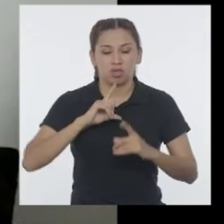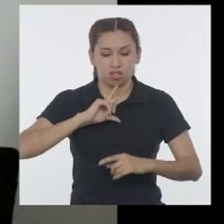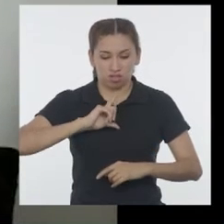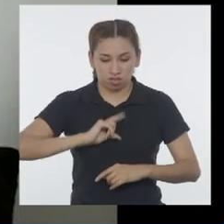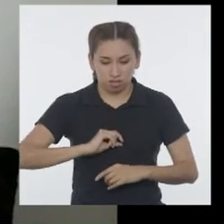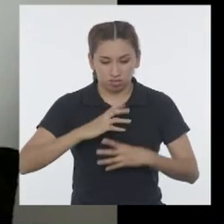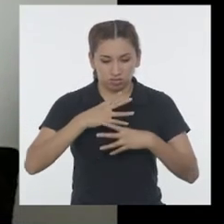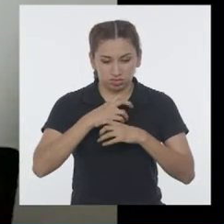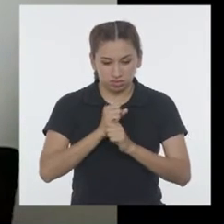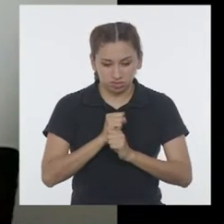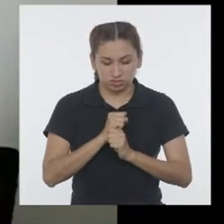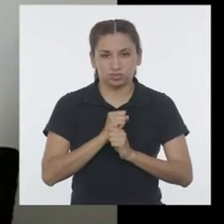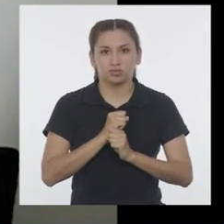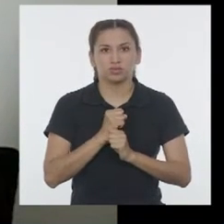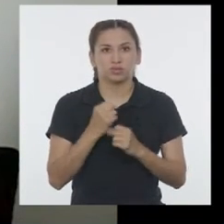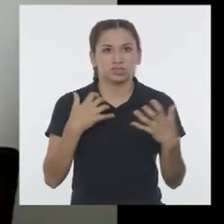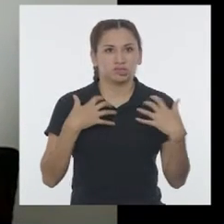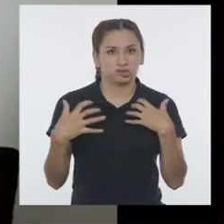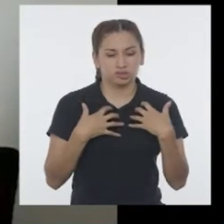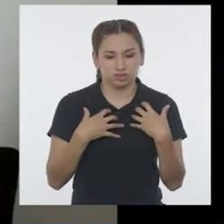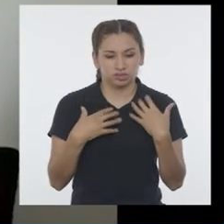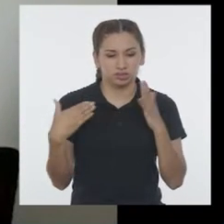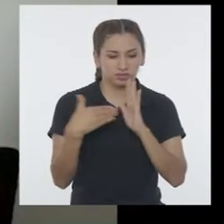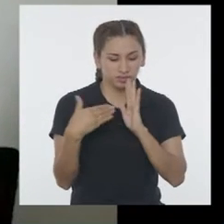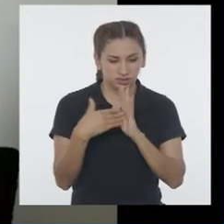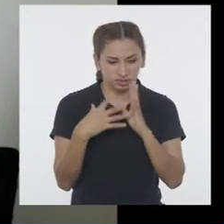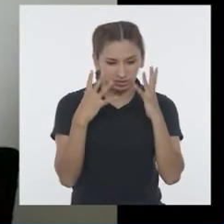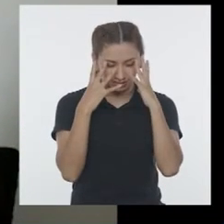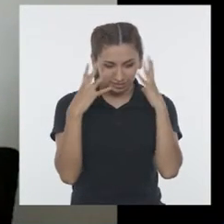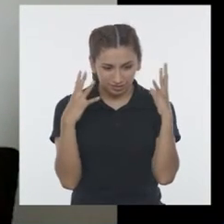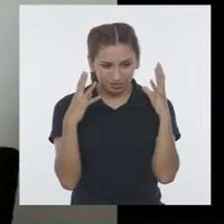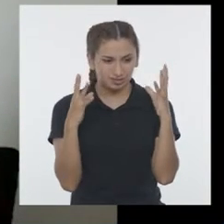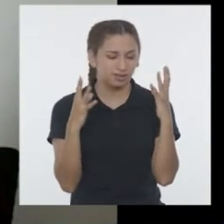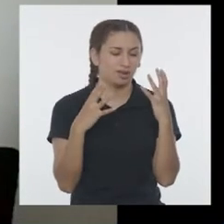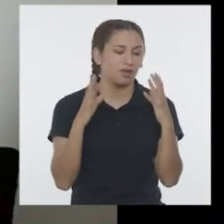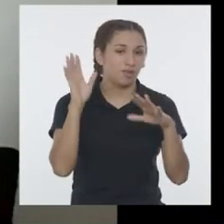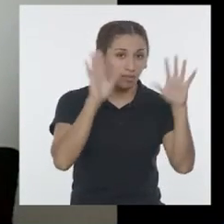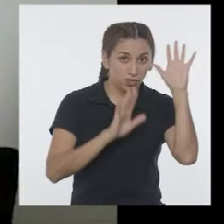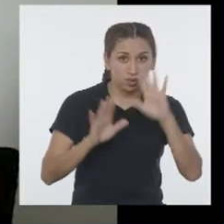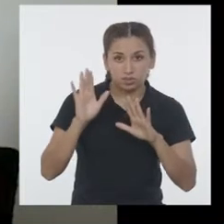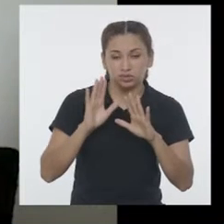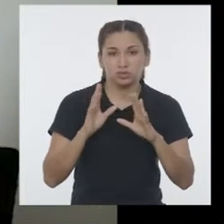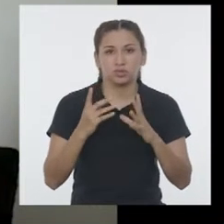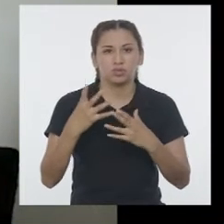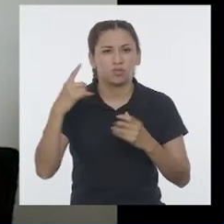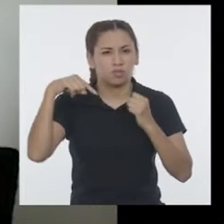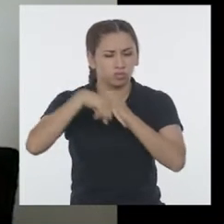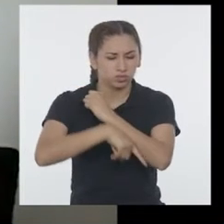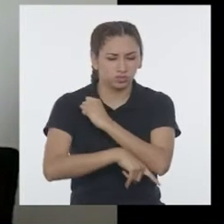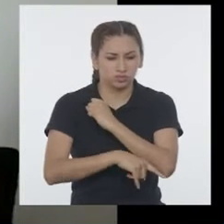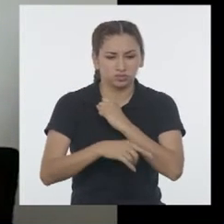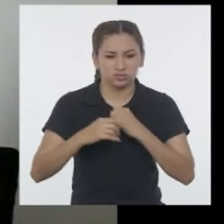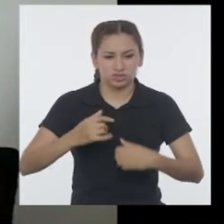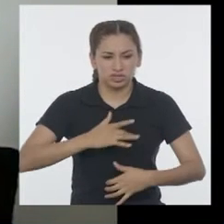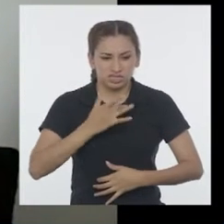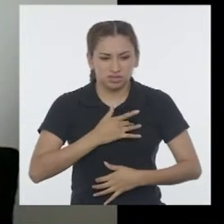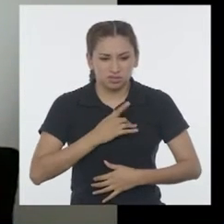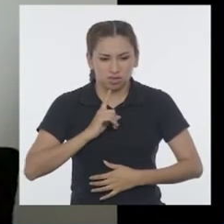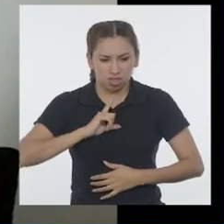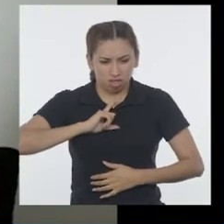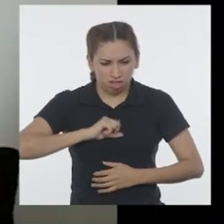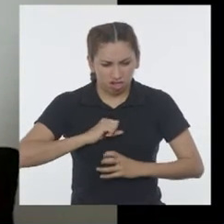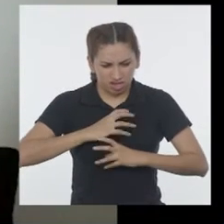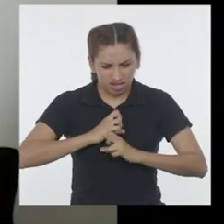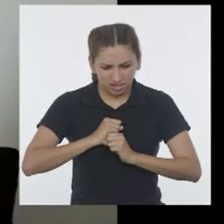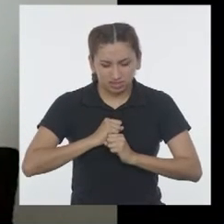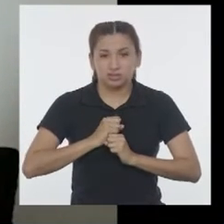baja autoestima, impulsividad alta, hostilidad, irritabilidad, un profundo sentimiento de humillación